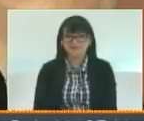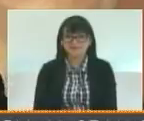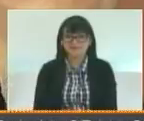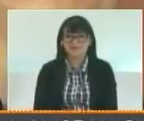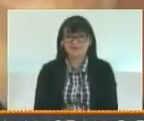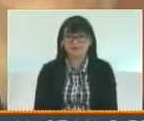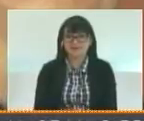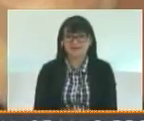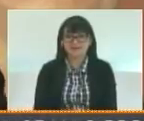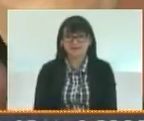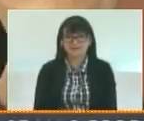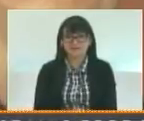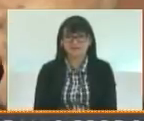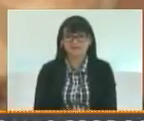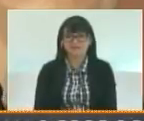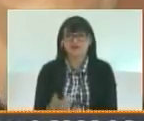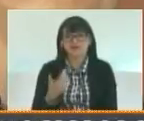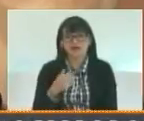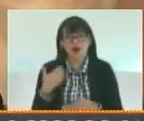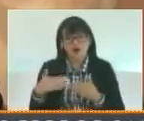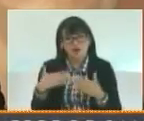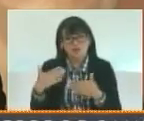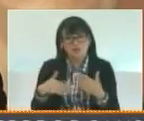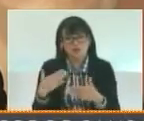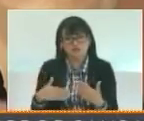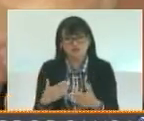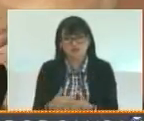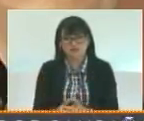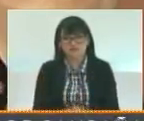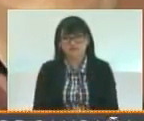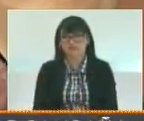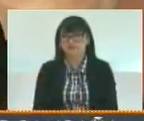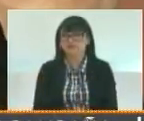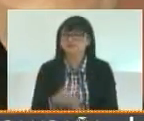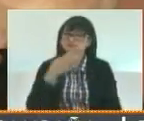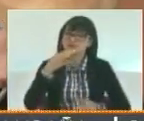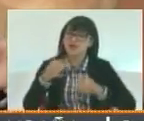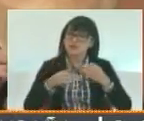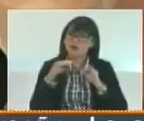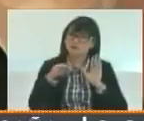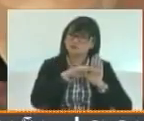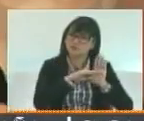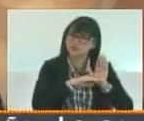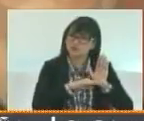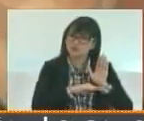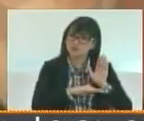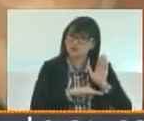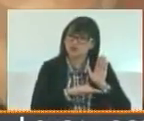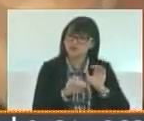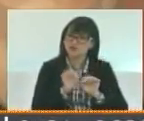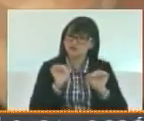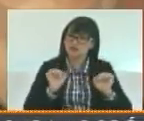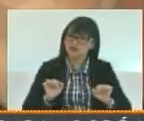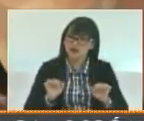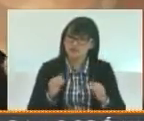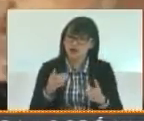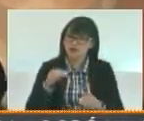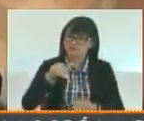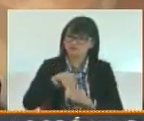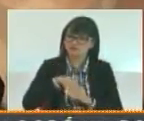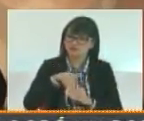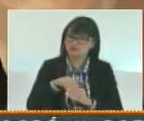carta cómo se ha desarrollado este proceso, explicamos las garantías que brinda el sistema electoral venezolano,